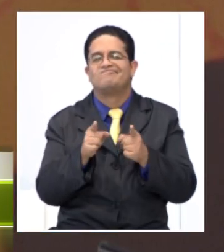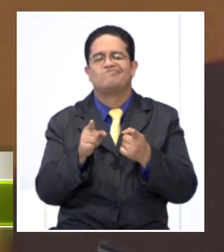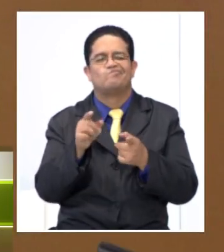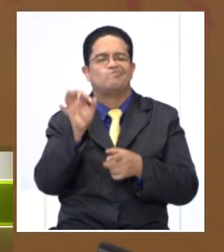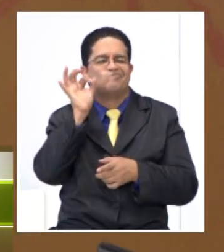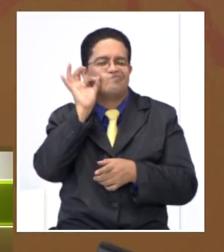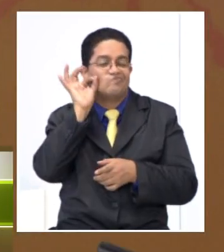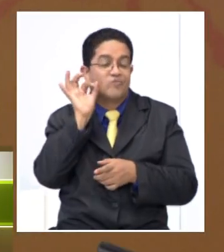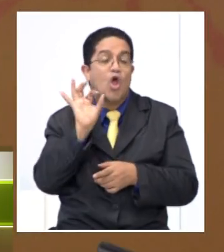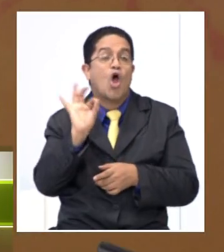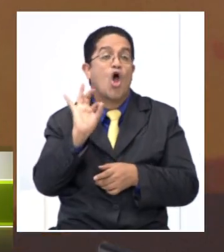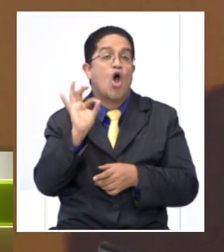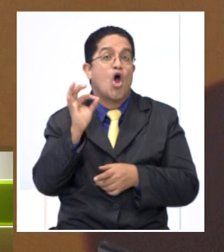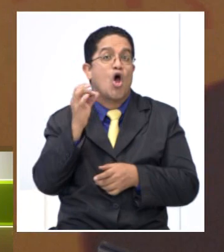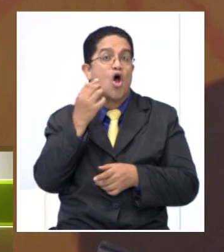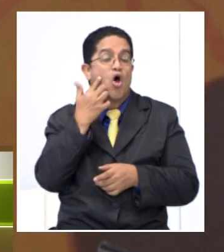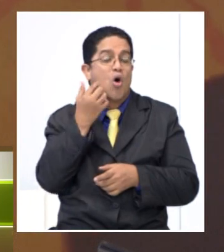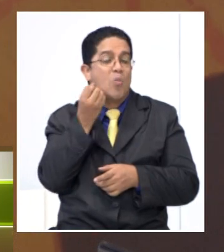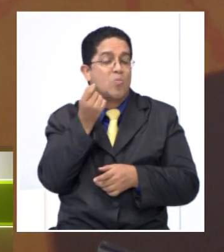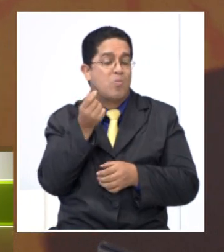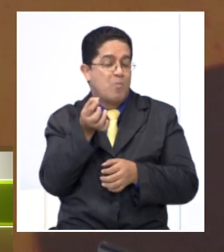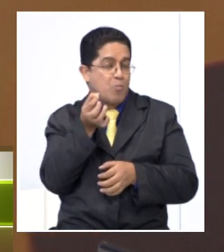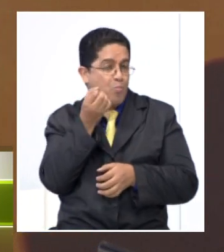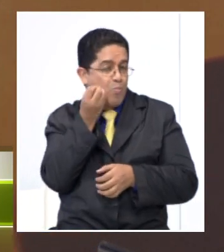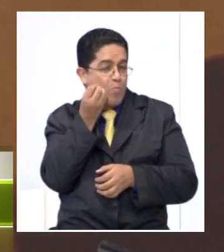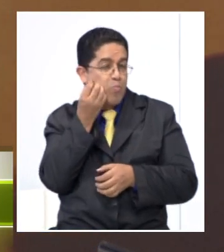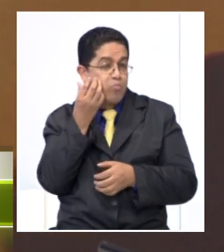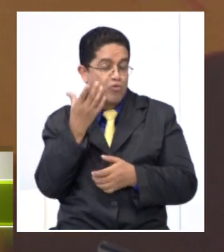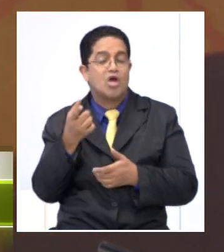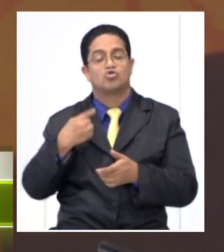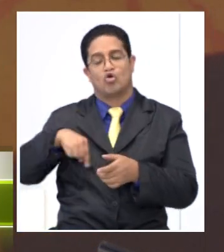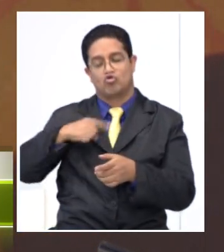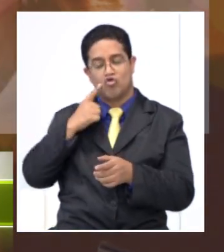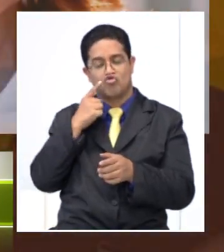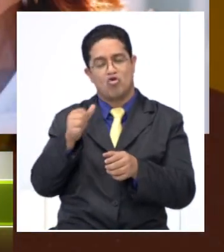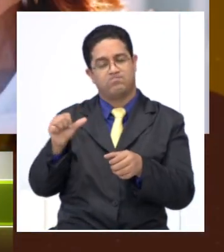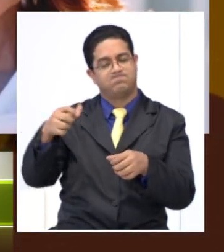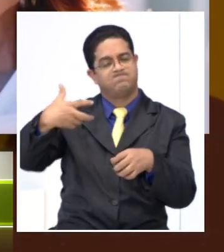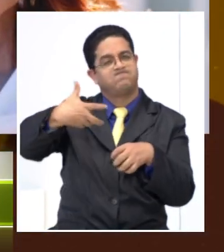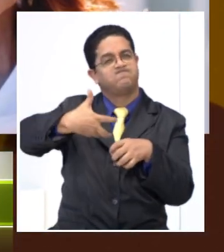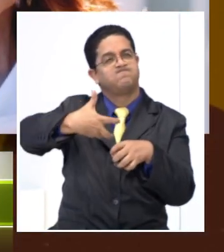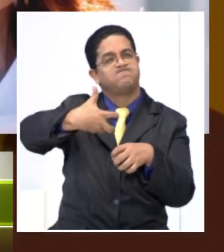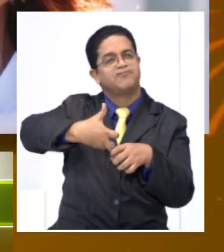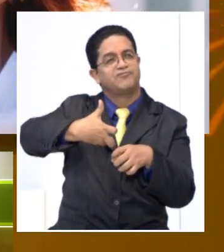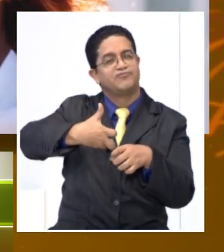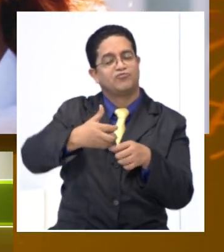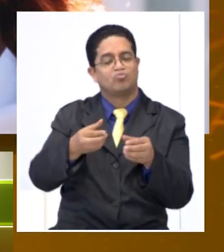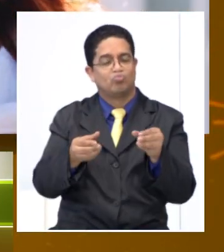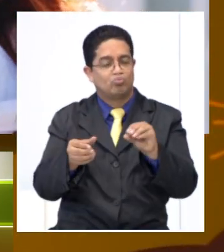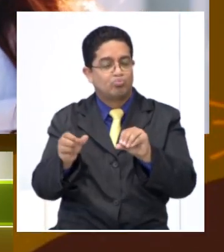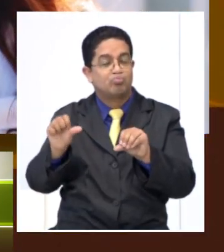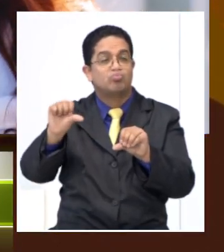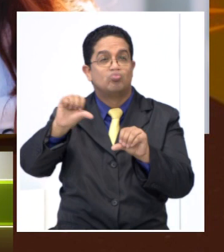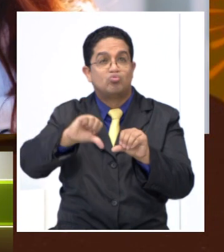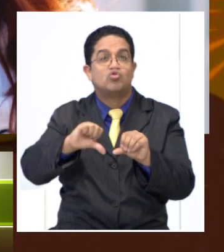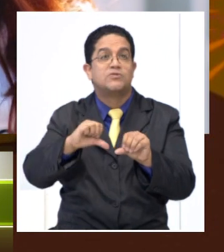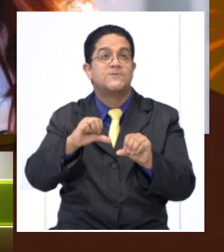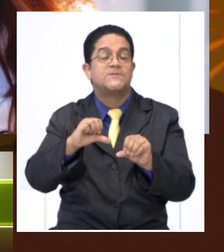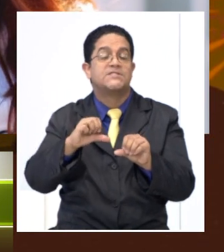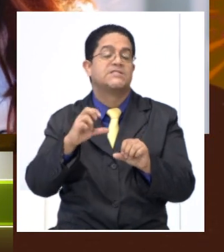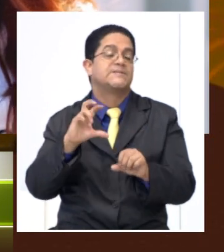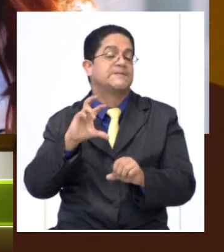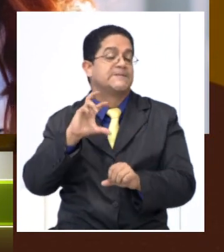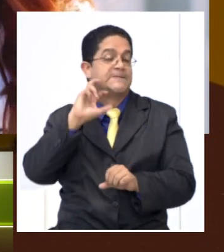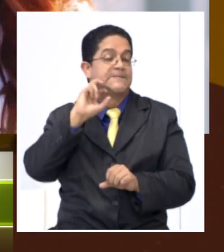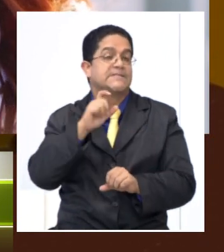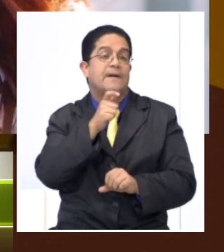poros dilatados. Hacemos una dilución bastante amplia o bastante alta de la toxina y se lo colocamos al paciente